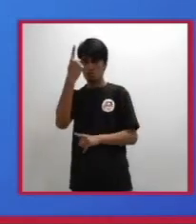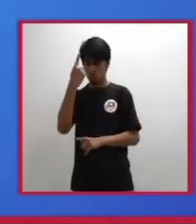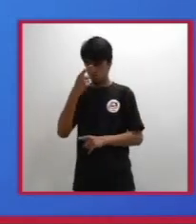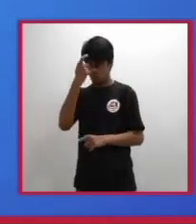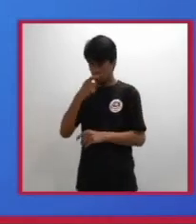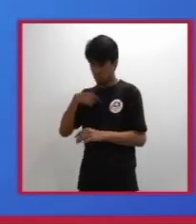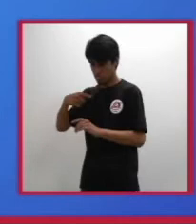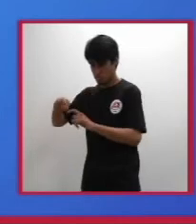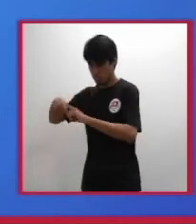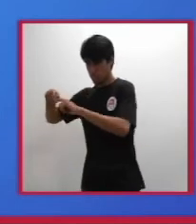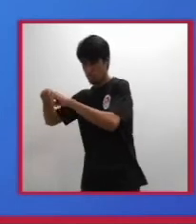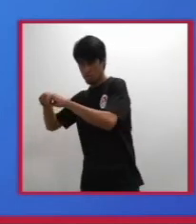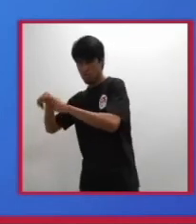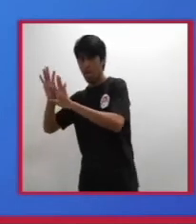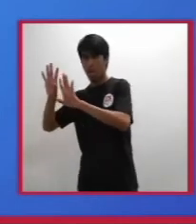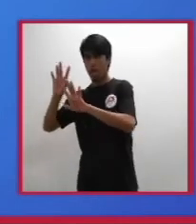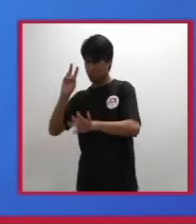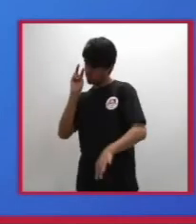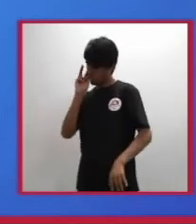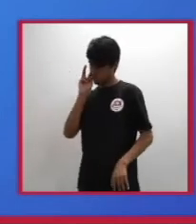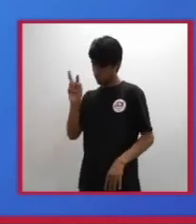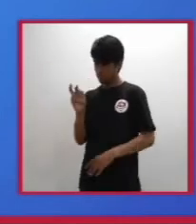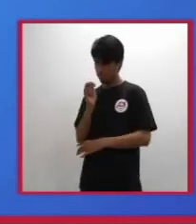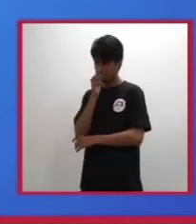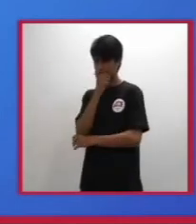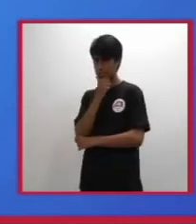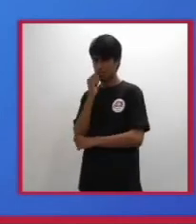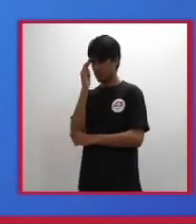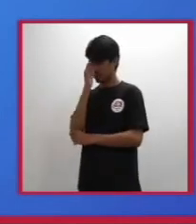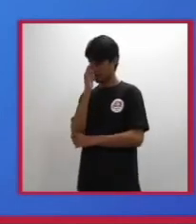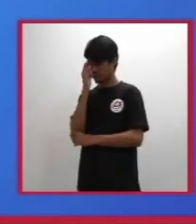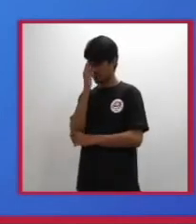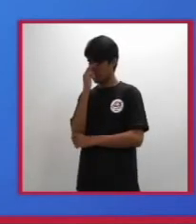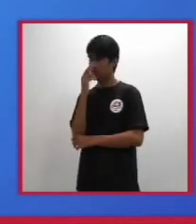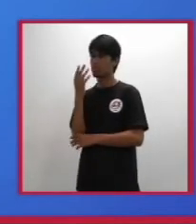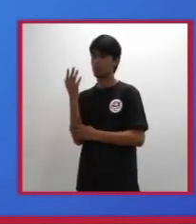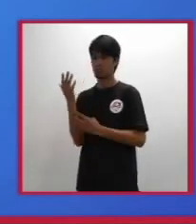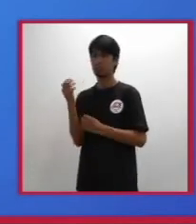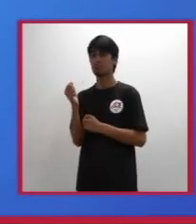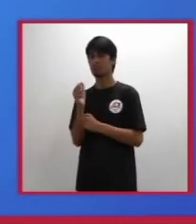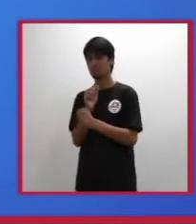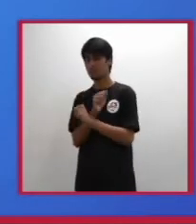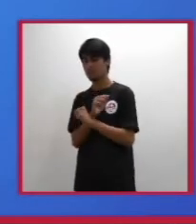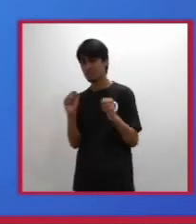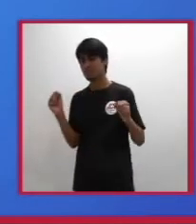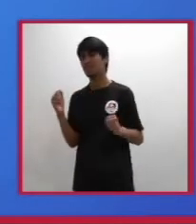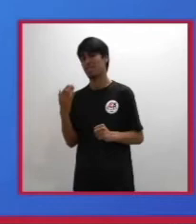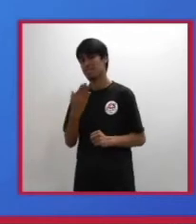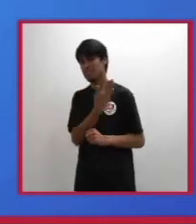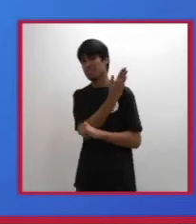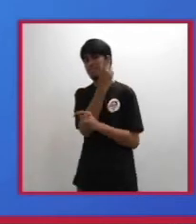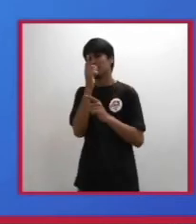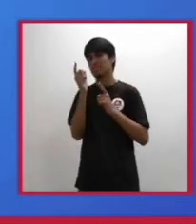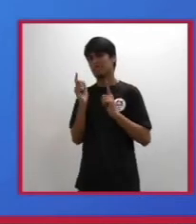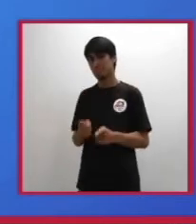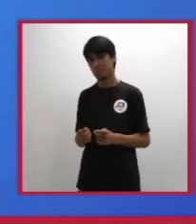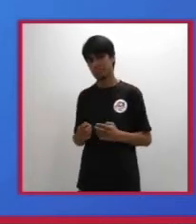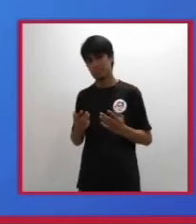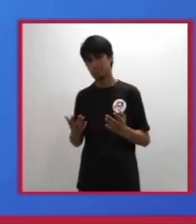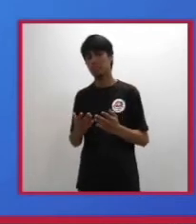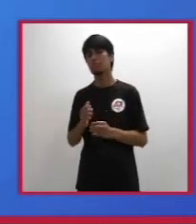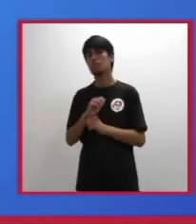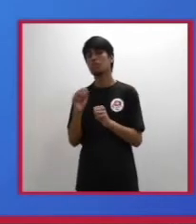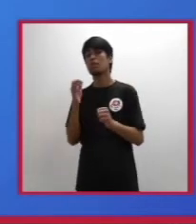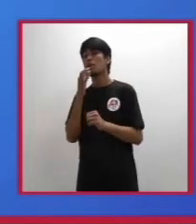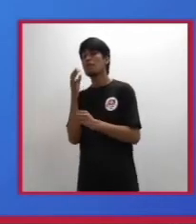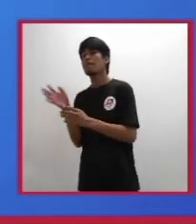está manipulando, en este caso, el material. Sin embargo, ¿qué puede suceder? Puede ser que haya algún